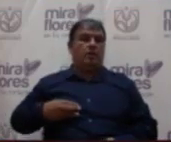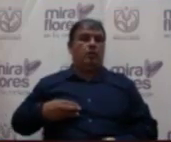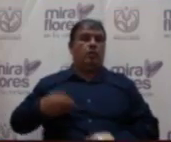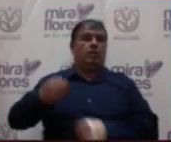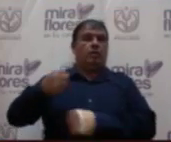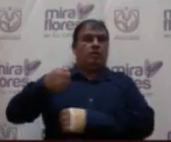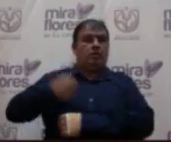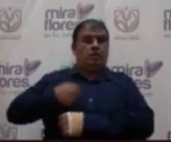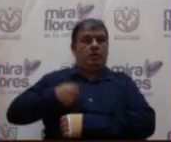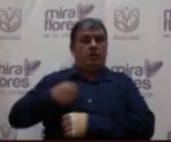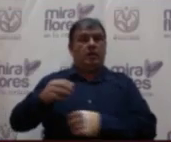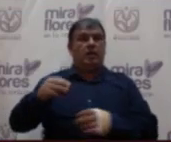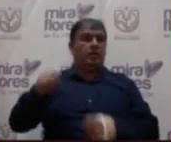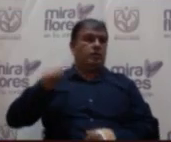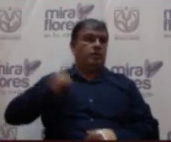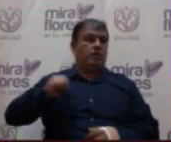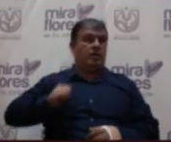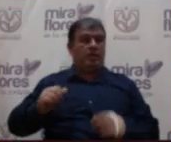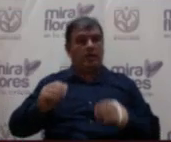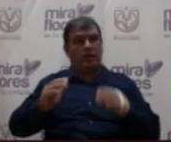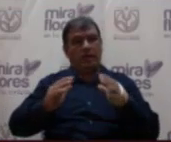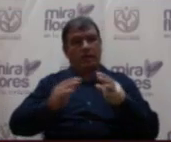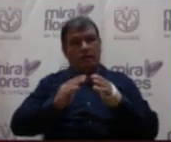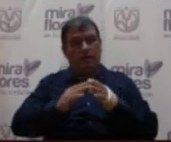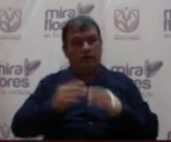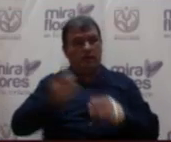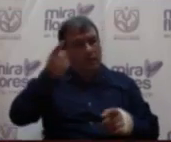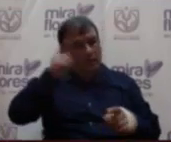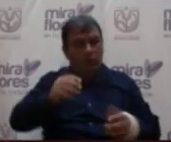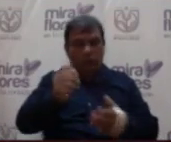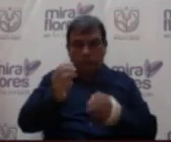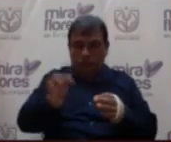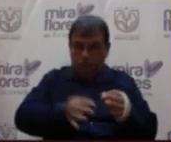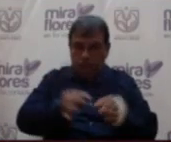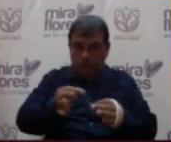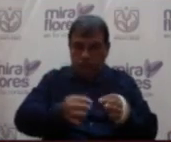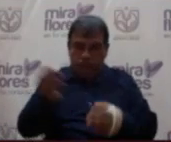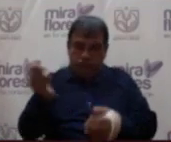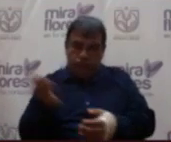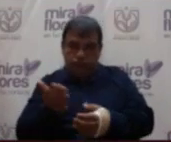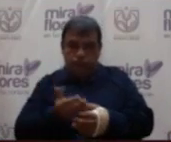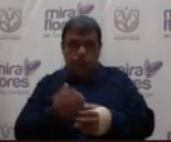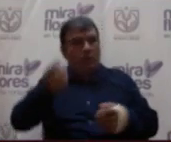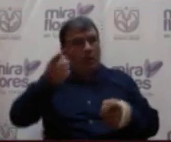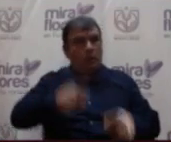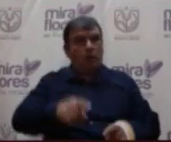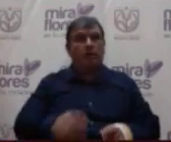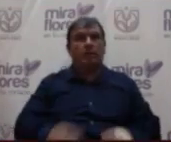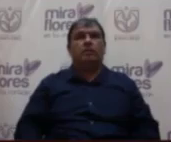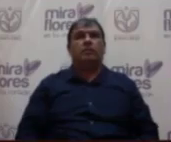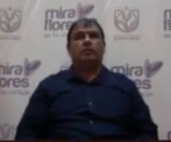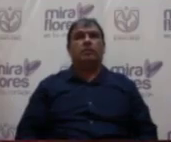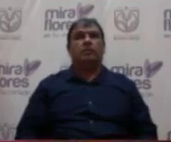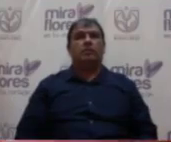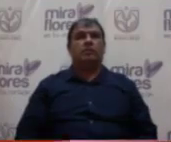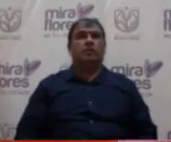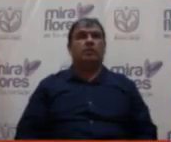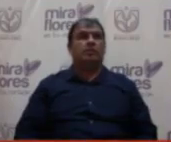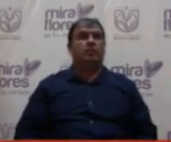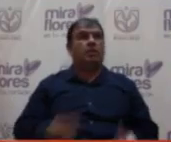Exteriores y la Municipalidad de Miraflores, de conformidad con las consideraciones expuestas en el presente acuerdo. Al